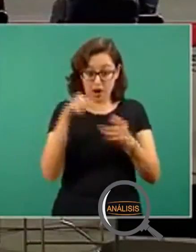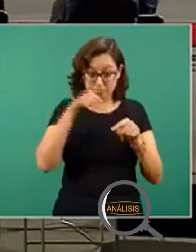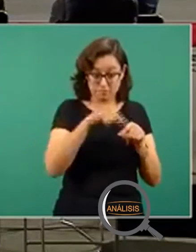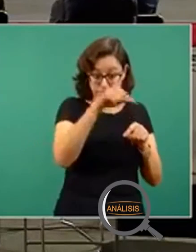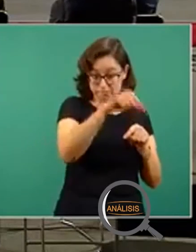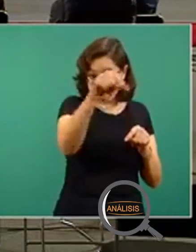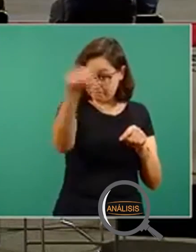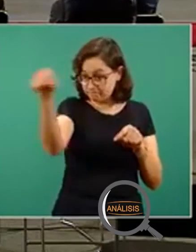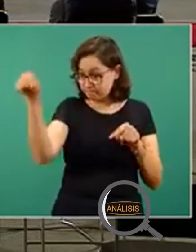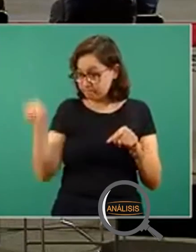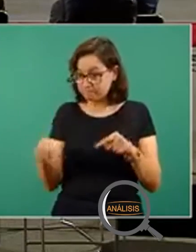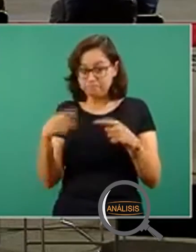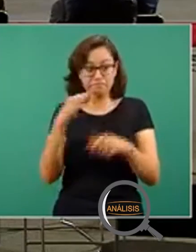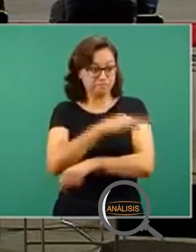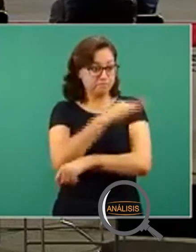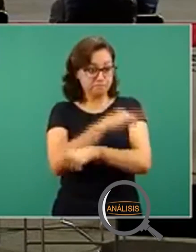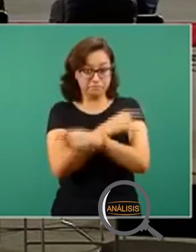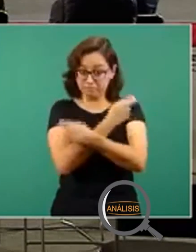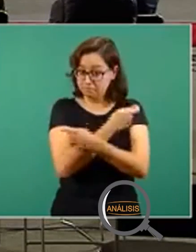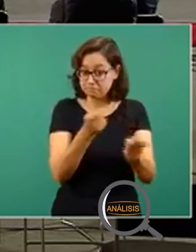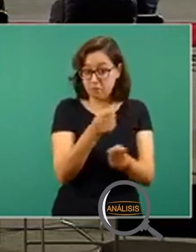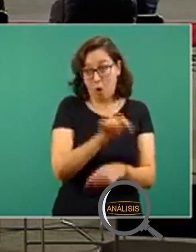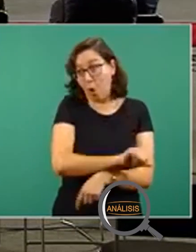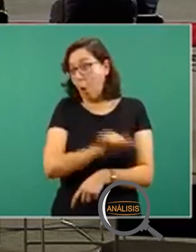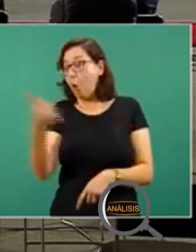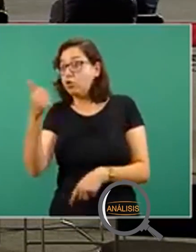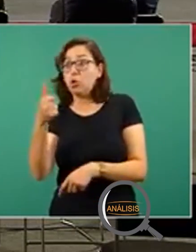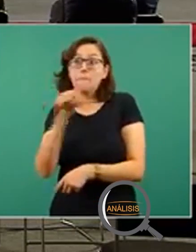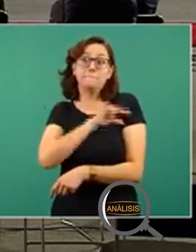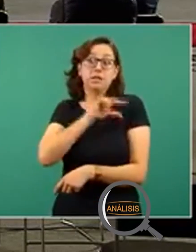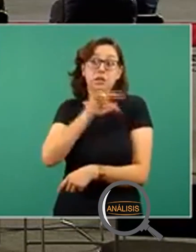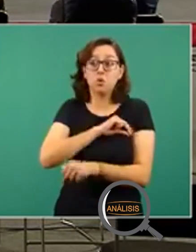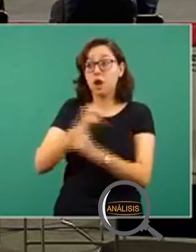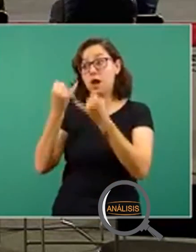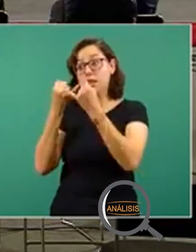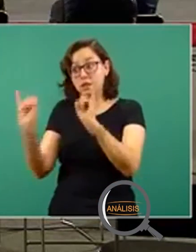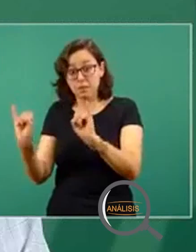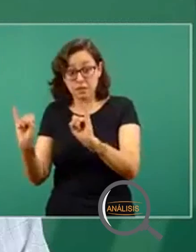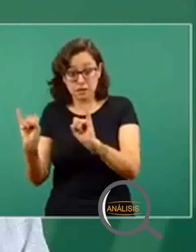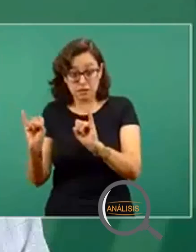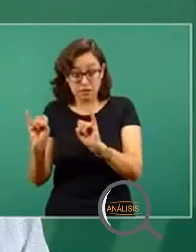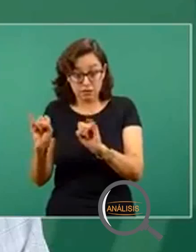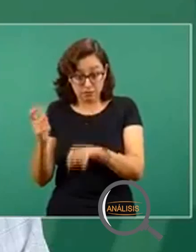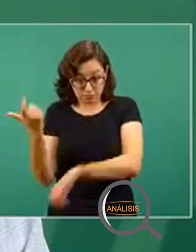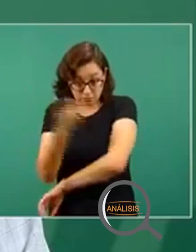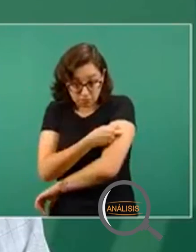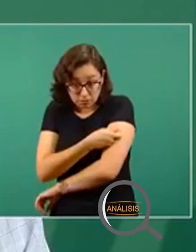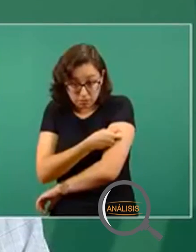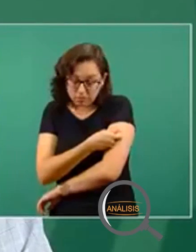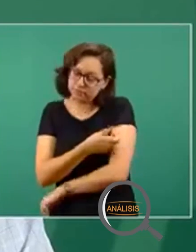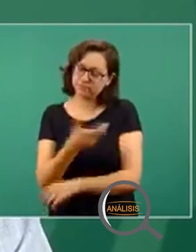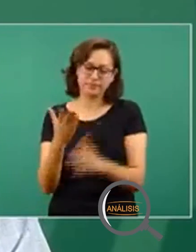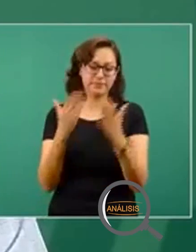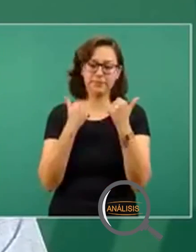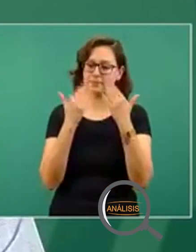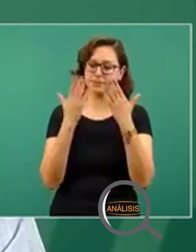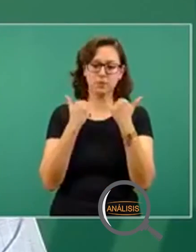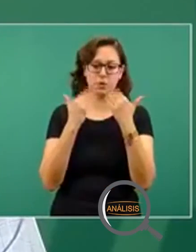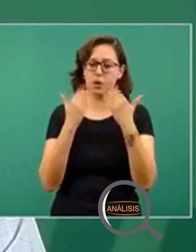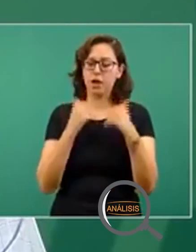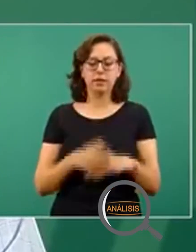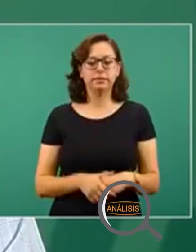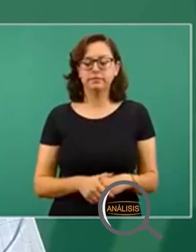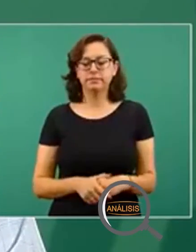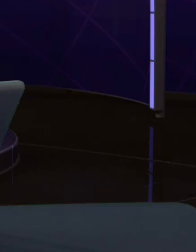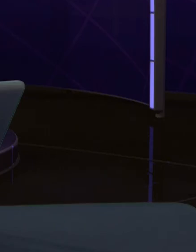que hasta el momento han llegado al país, no demandemos ni permitamos que alguien nos coloque una vacuna diferente